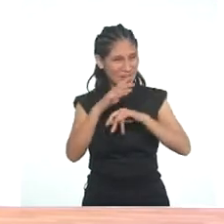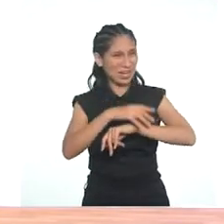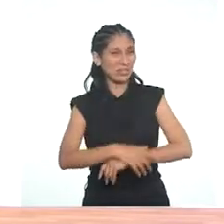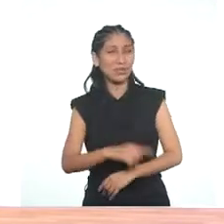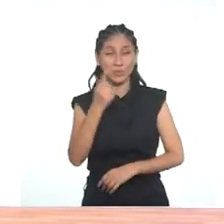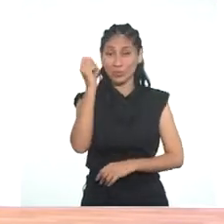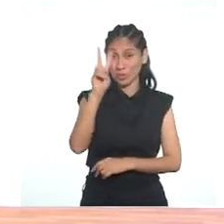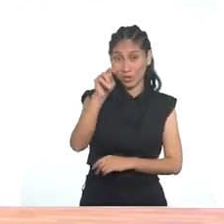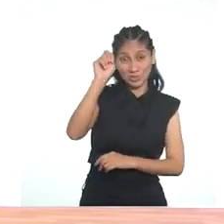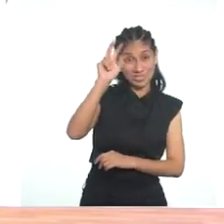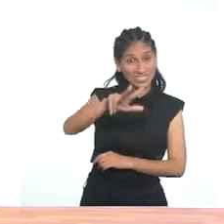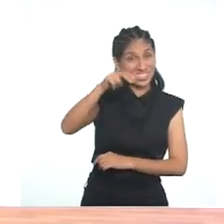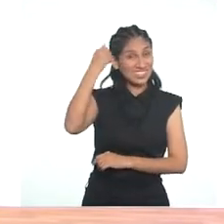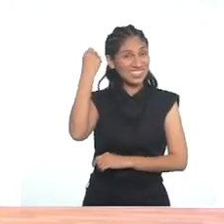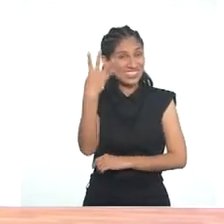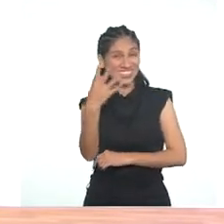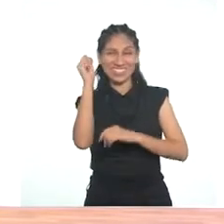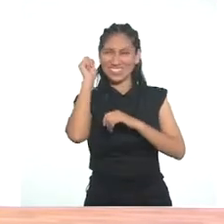1, 2, 3, 4, 5, 6, 7. Y